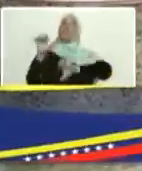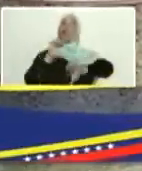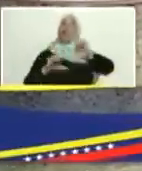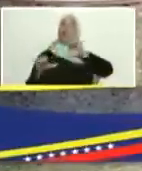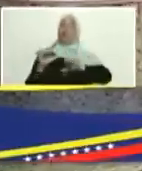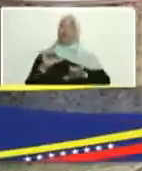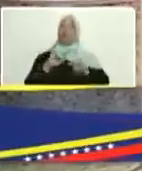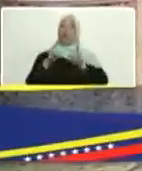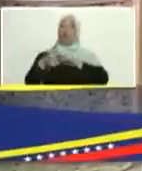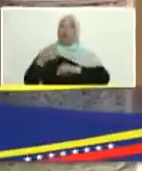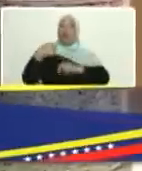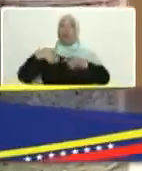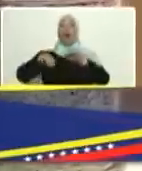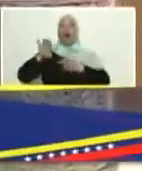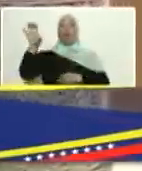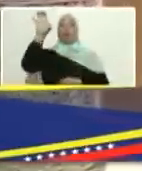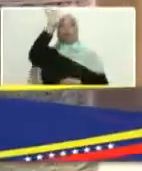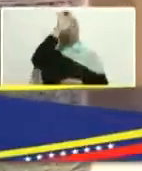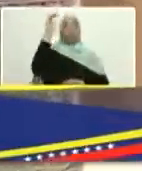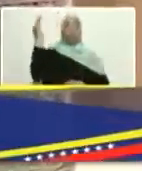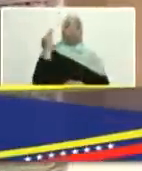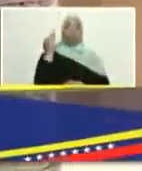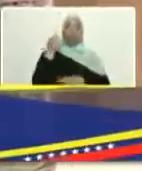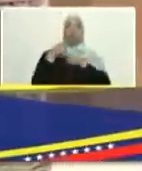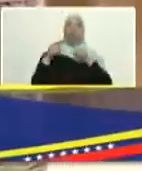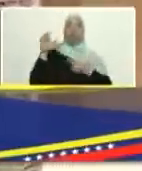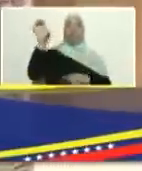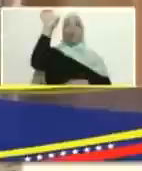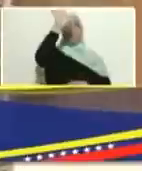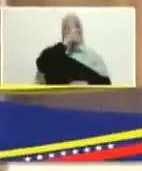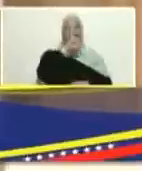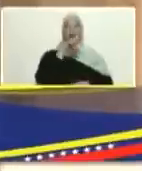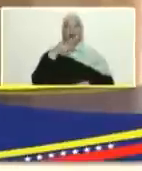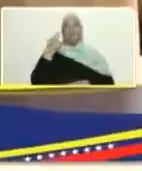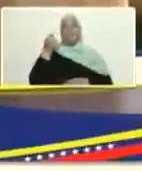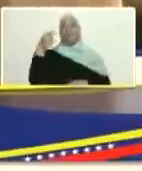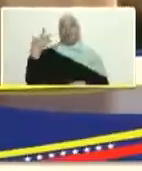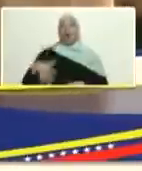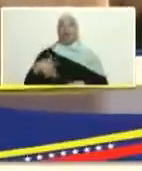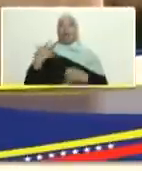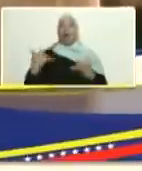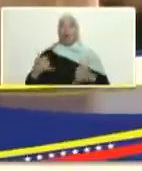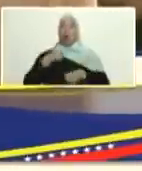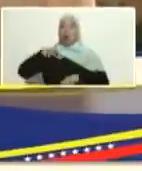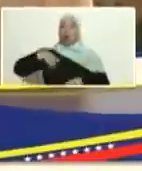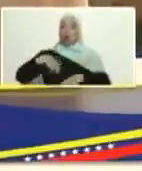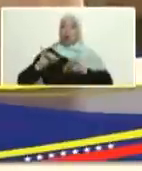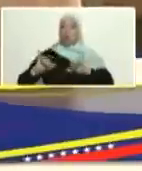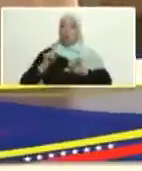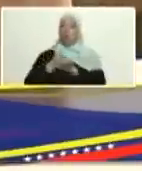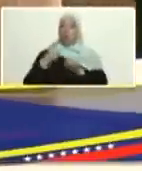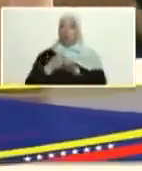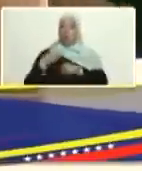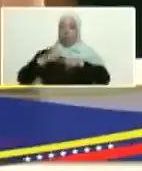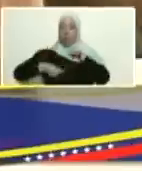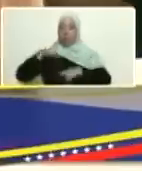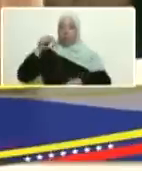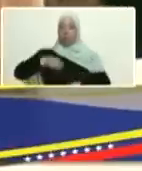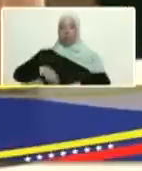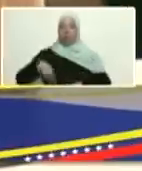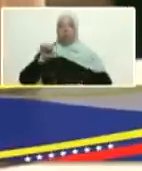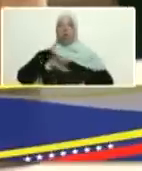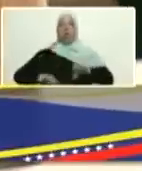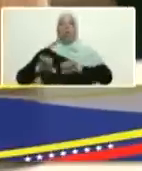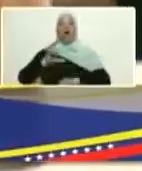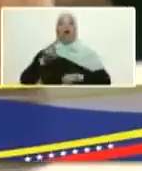importaba y hoy la utilizamos en lo que es el trabajo de aceración, el trabajo en planta de pella, en el sector aluminio,